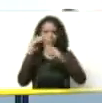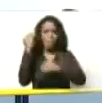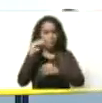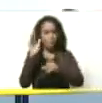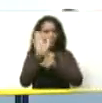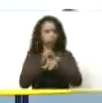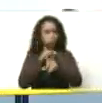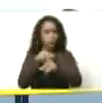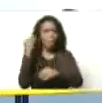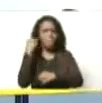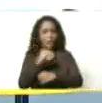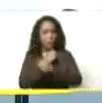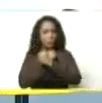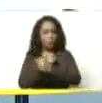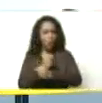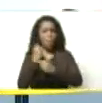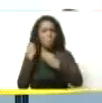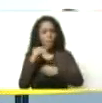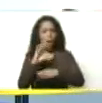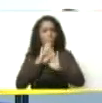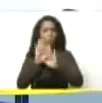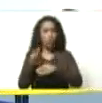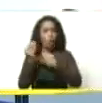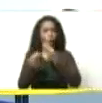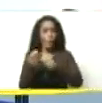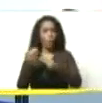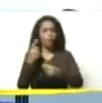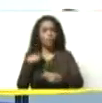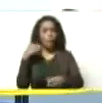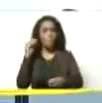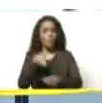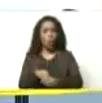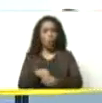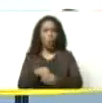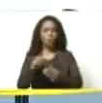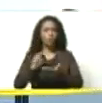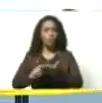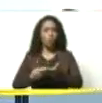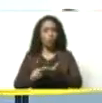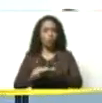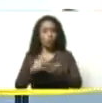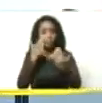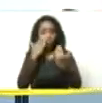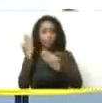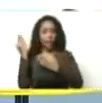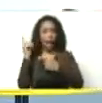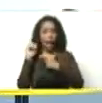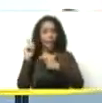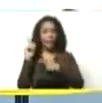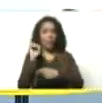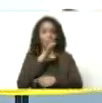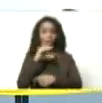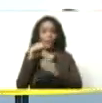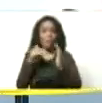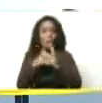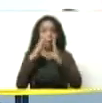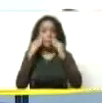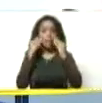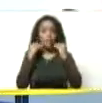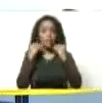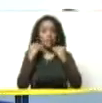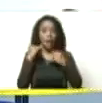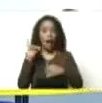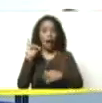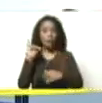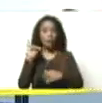si le damos más amor más apoyo si le metemos recursos mira esas 30.000 experiencias castro